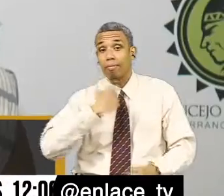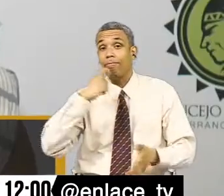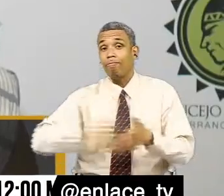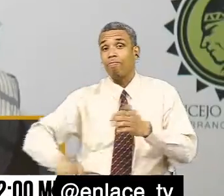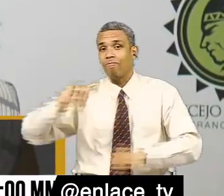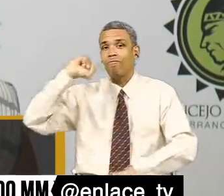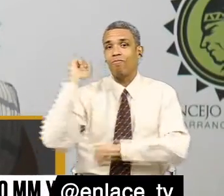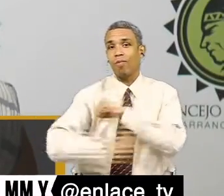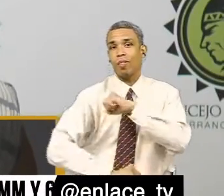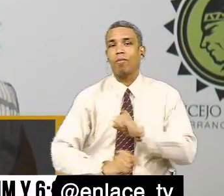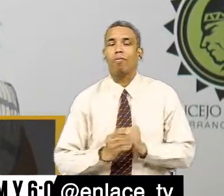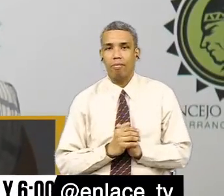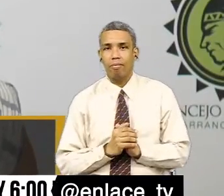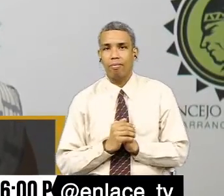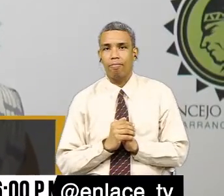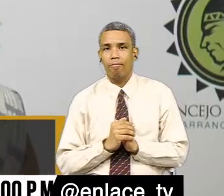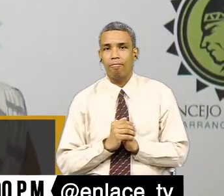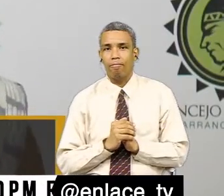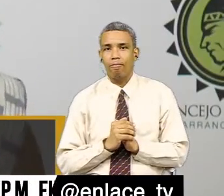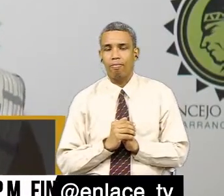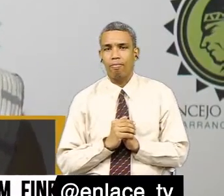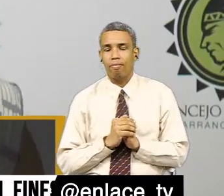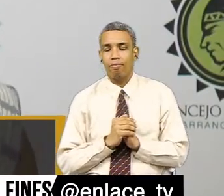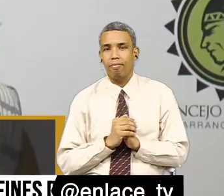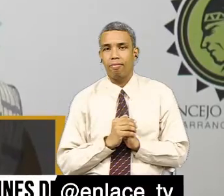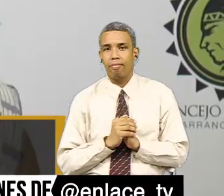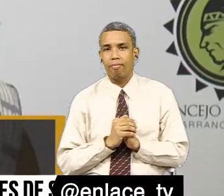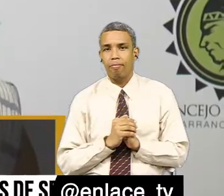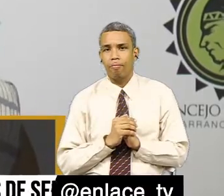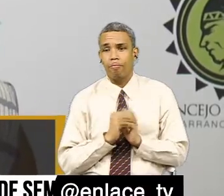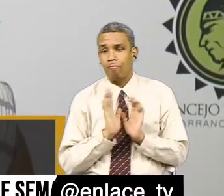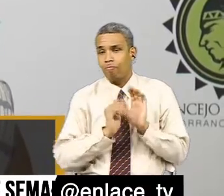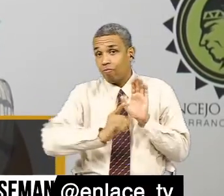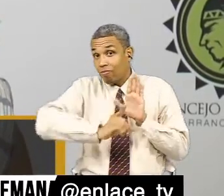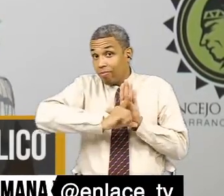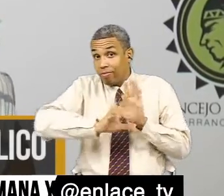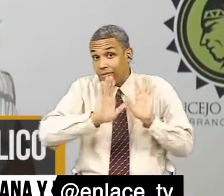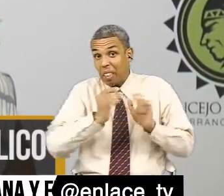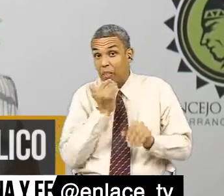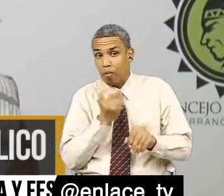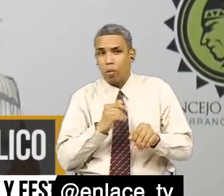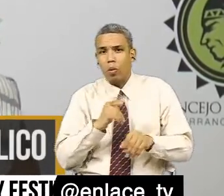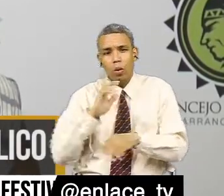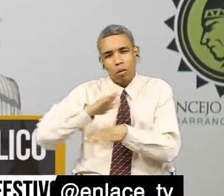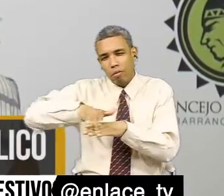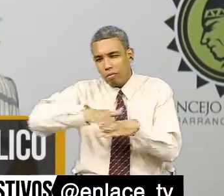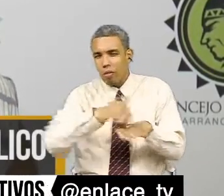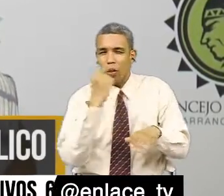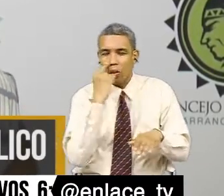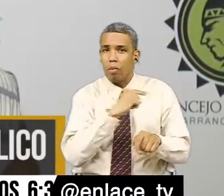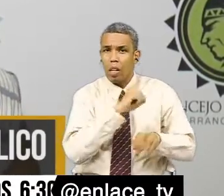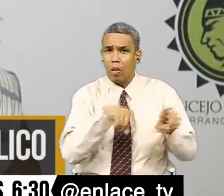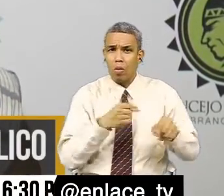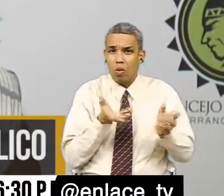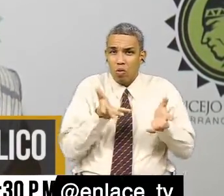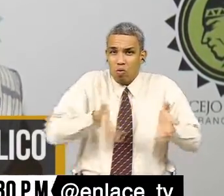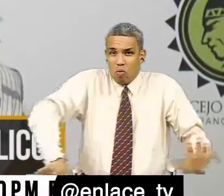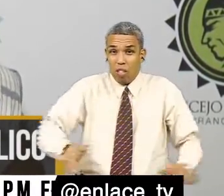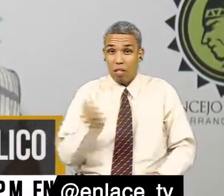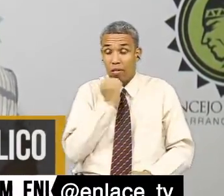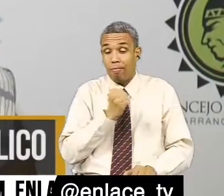ya por ley, por medio de los operativos, hay que actuar a la fuerza junto con la policía o el SMAT